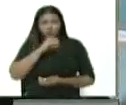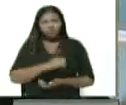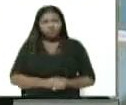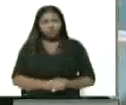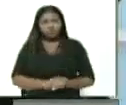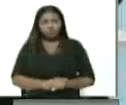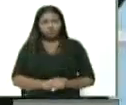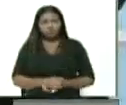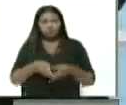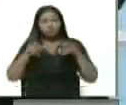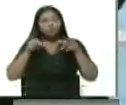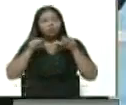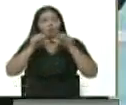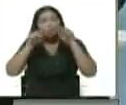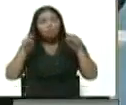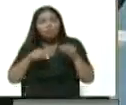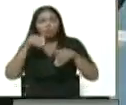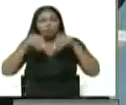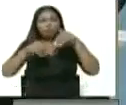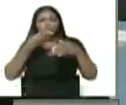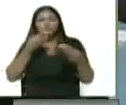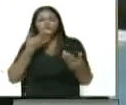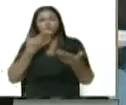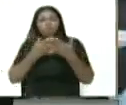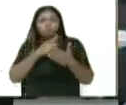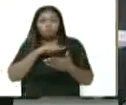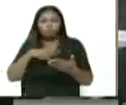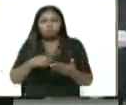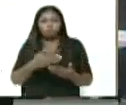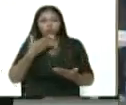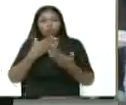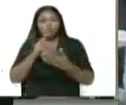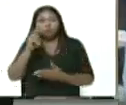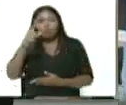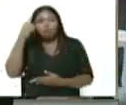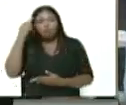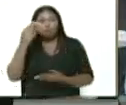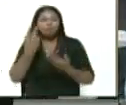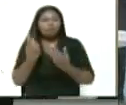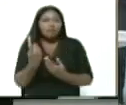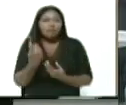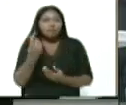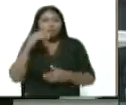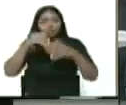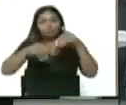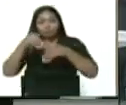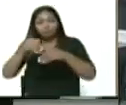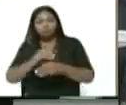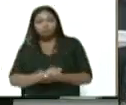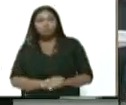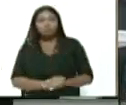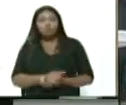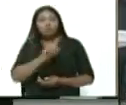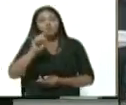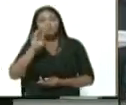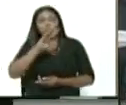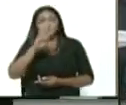el consejo nacional electora muchísimas gracias por haber estado con nosotros recordar no sólo dos días de esta contienda electoral 11 42 minutos de la mañana